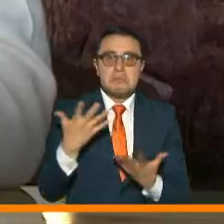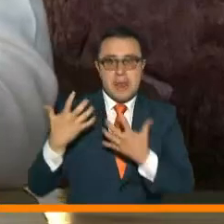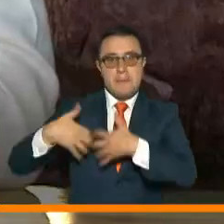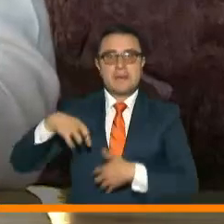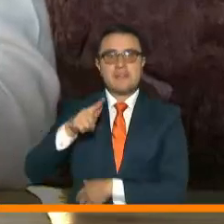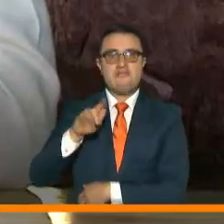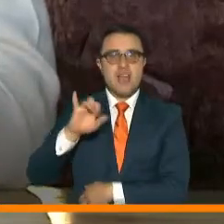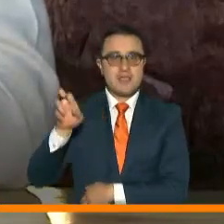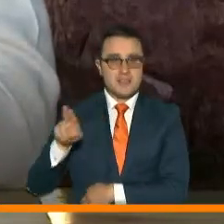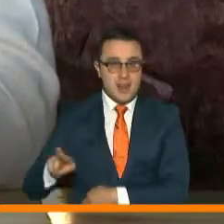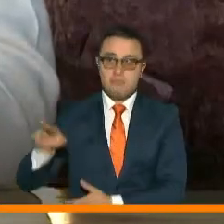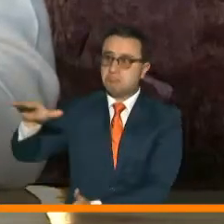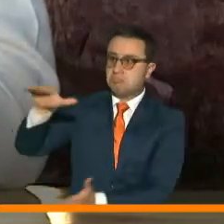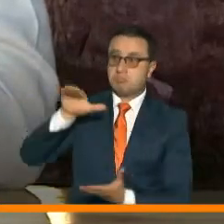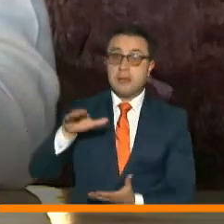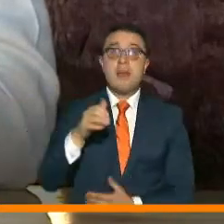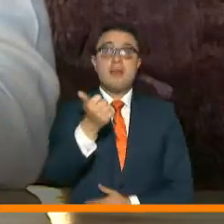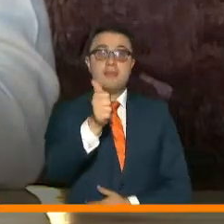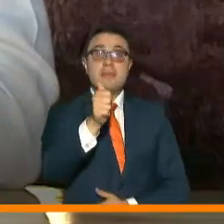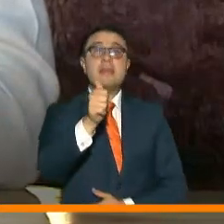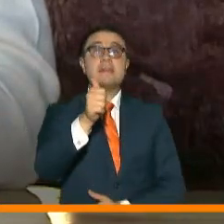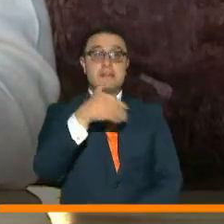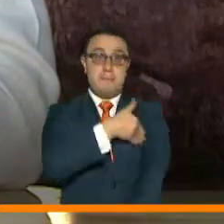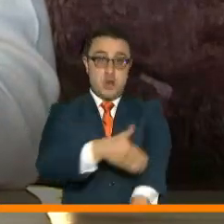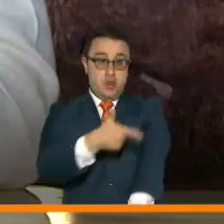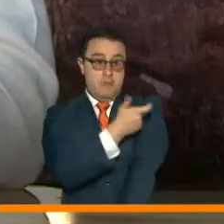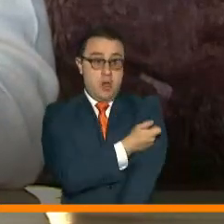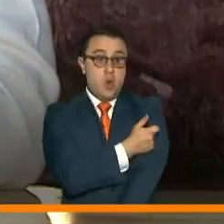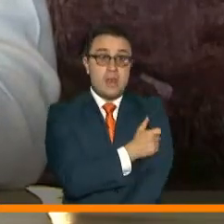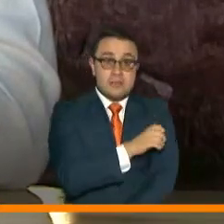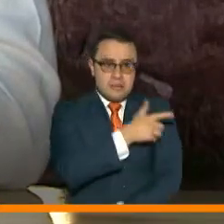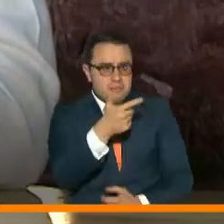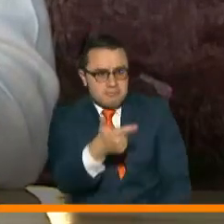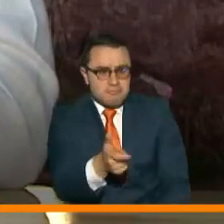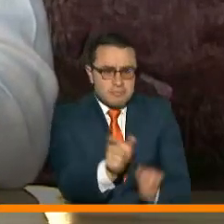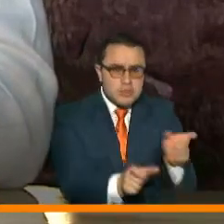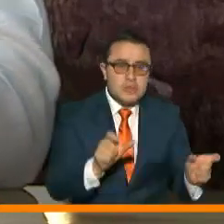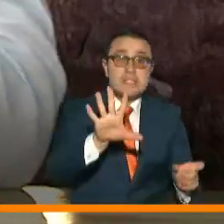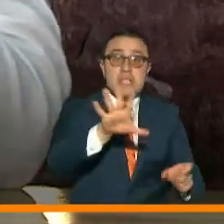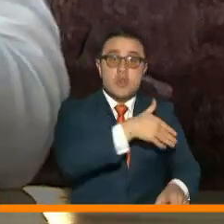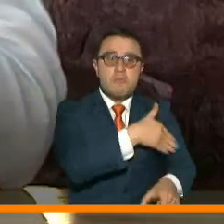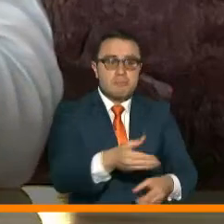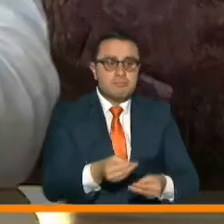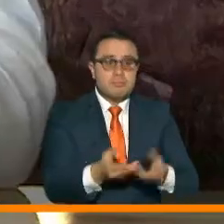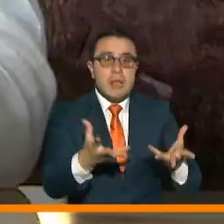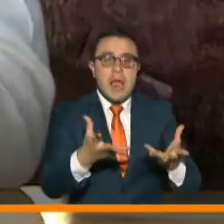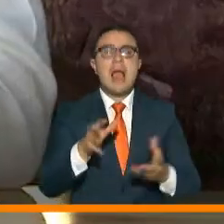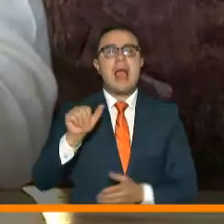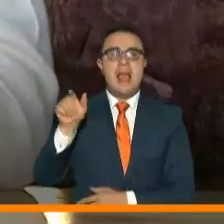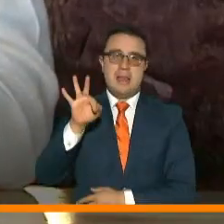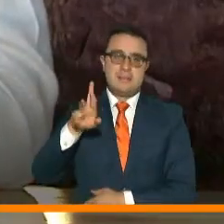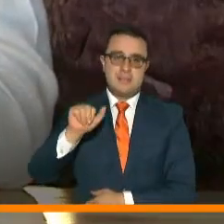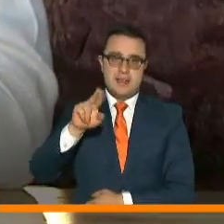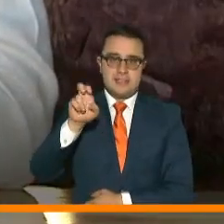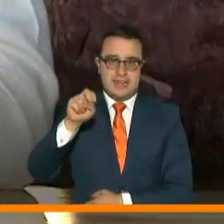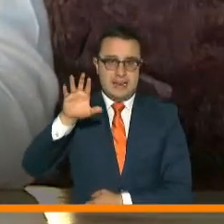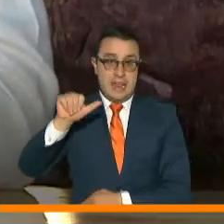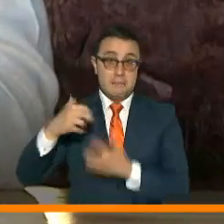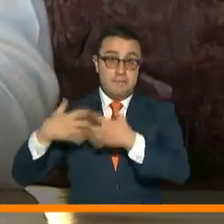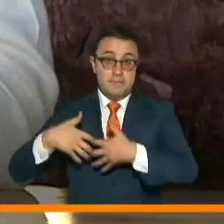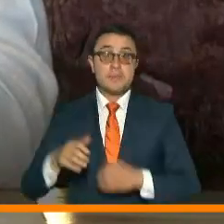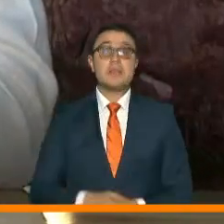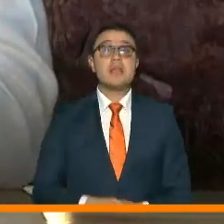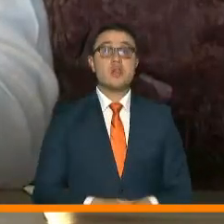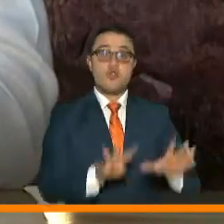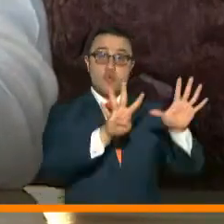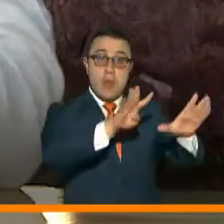10 millones de dosis para 5 millones de colombianos con AstraZeneca y de haber comprado 9 millones de dosis